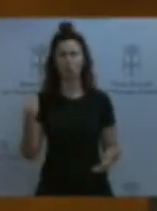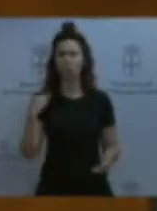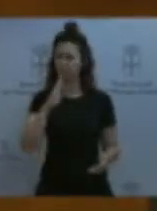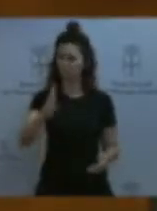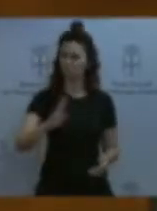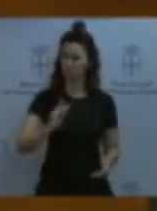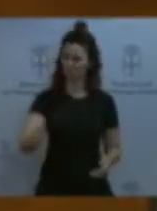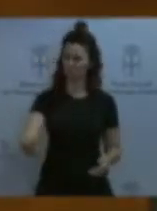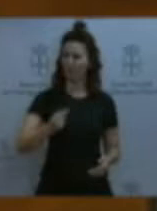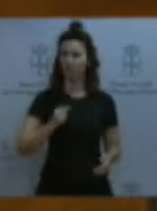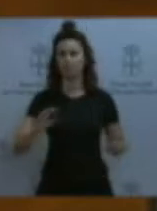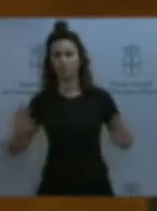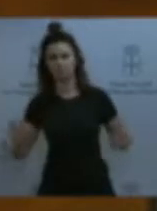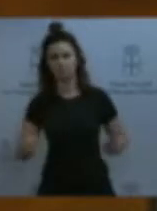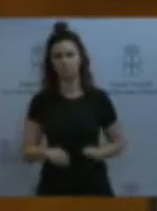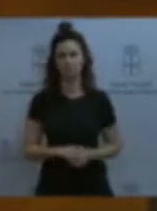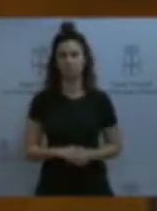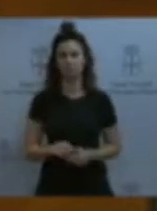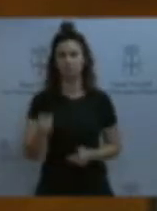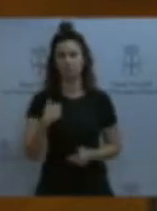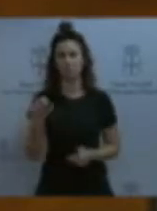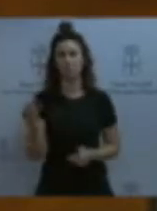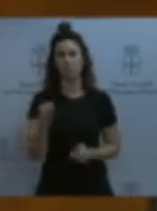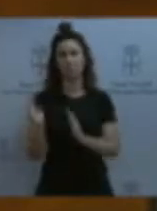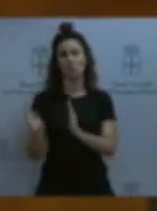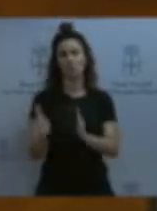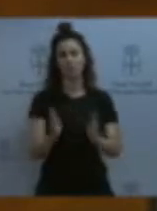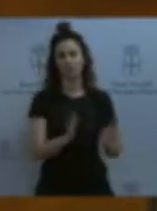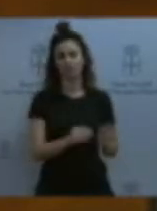que ordenar la respuesta, interpretarla bien.